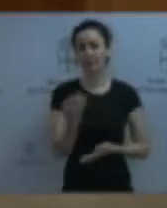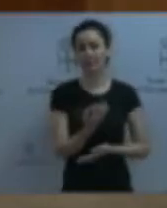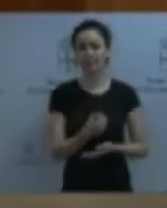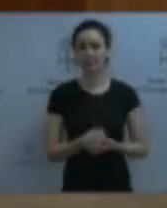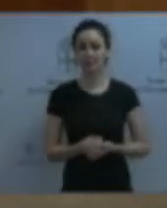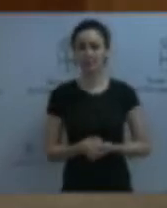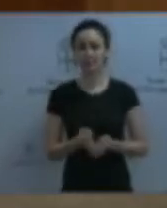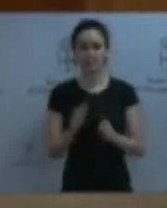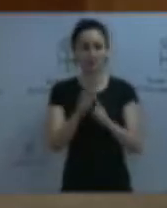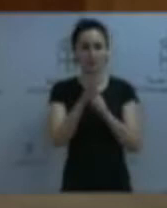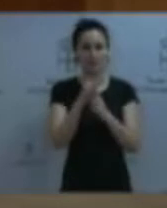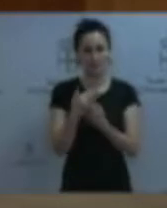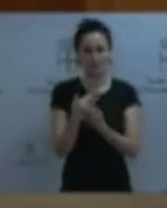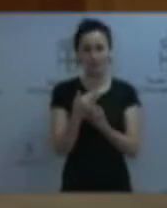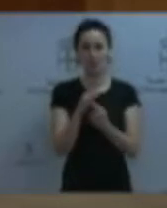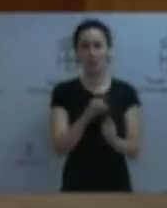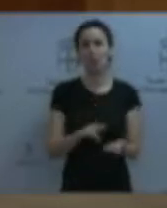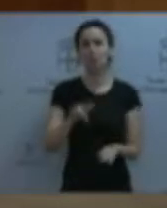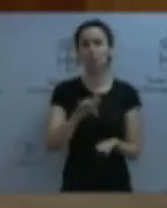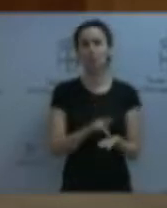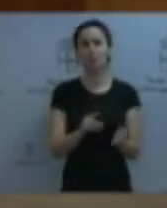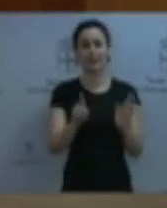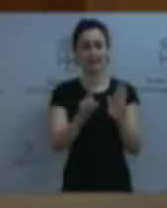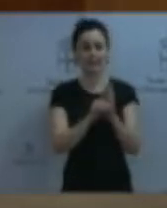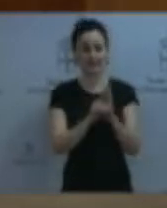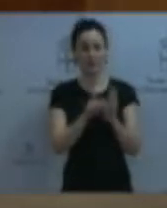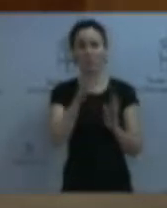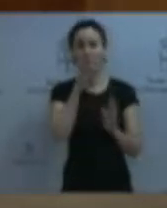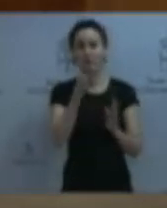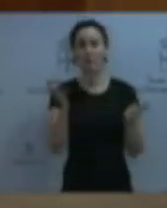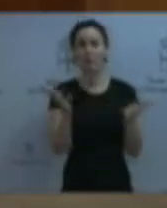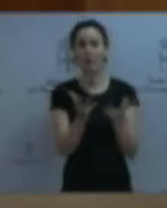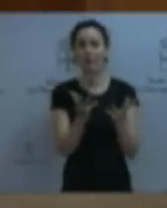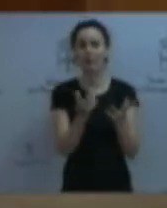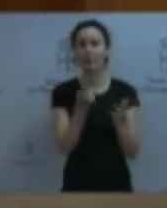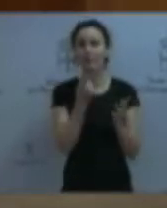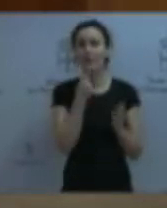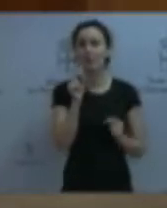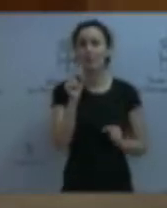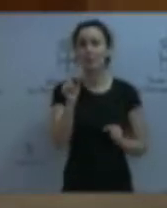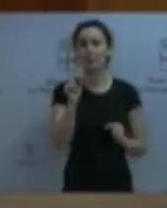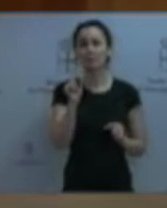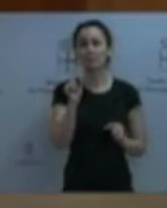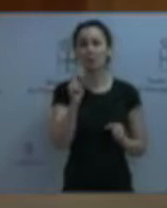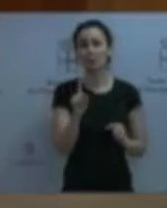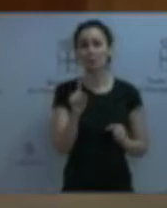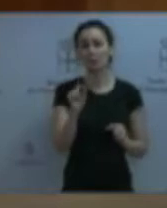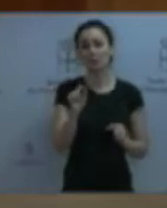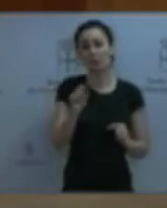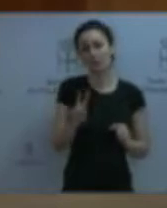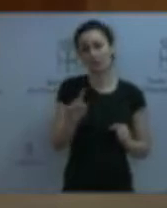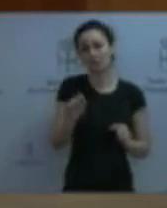las situaciones que describe su decreto como causa de urgencia las ponen puntos, las gradúan.